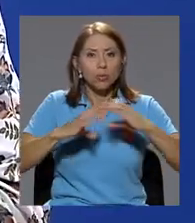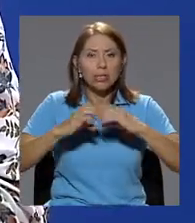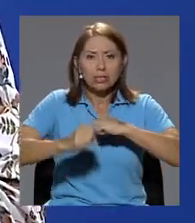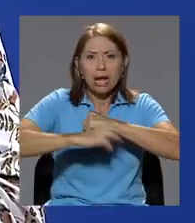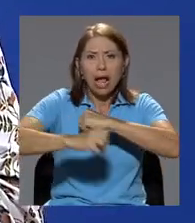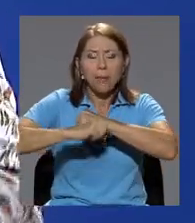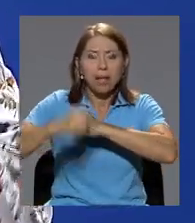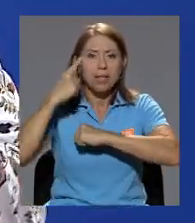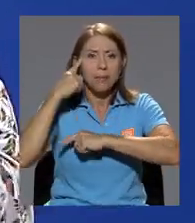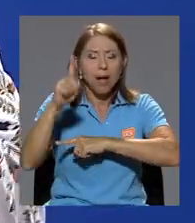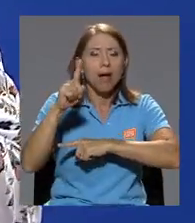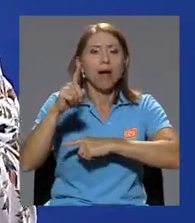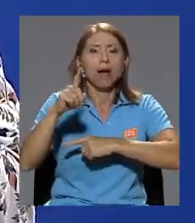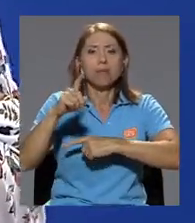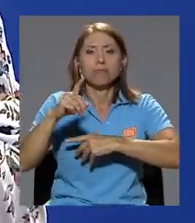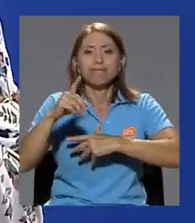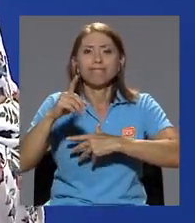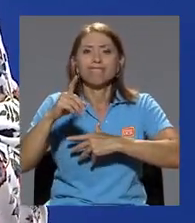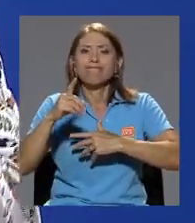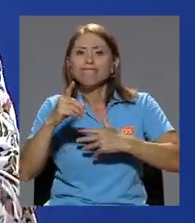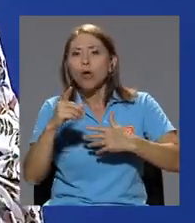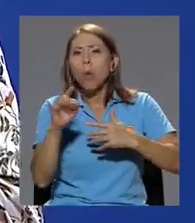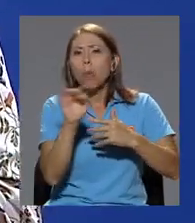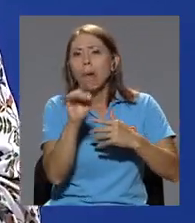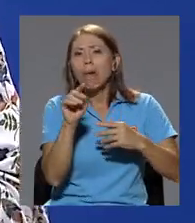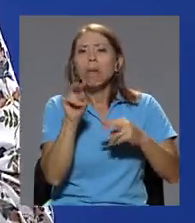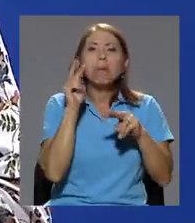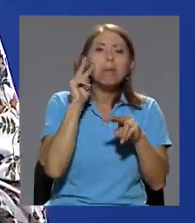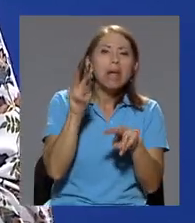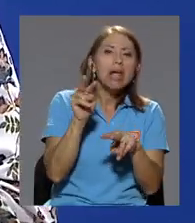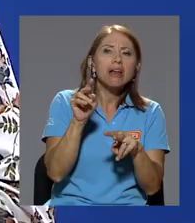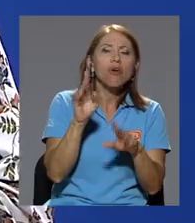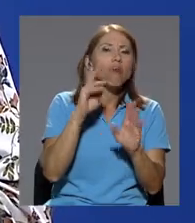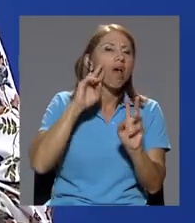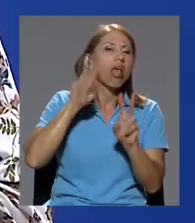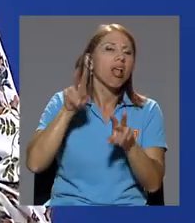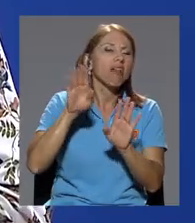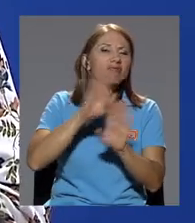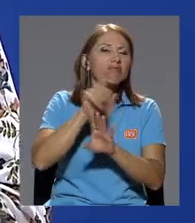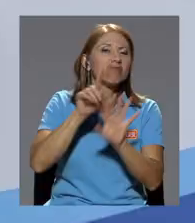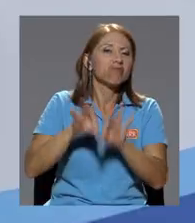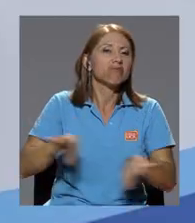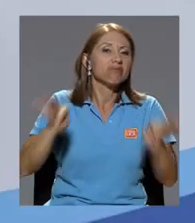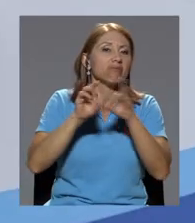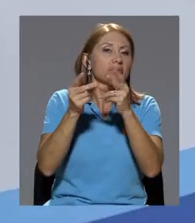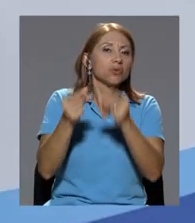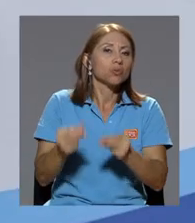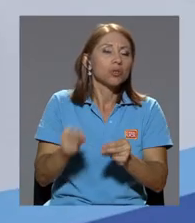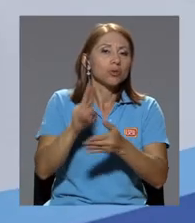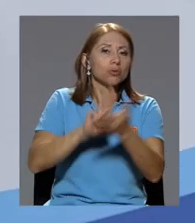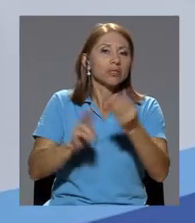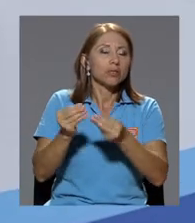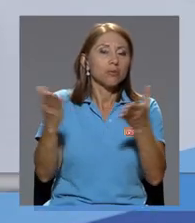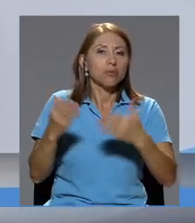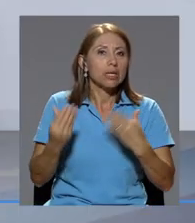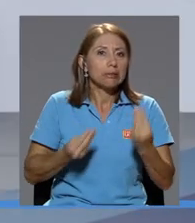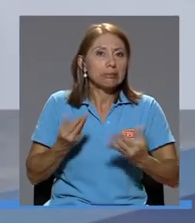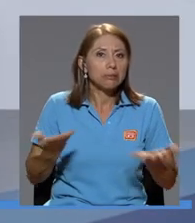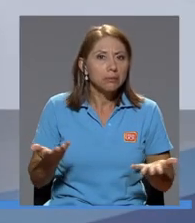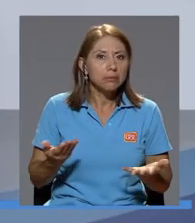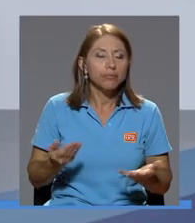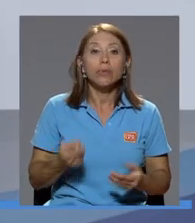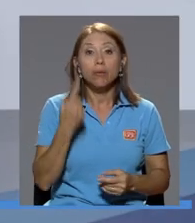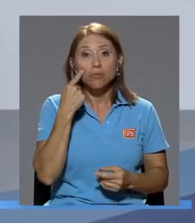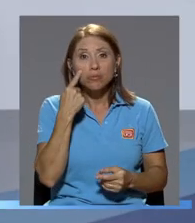toda una campaña al respecto para minimizar el presupuesto que se le asigna a las universidades públicas bueno hemos visto una gran cantidad de